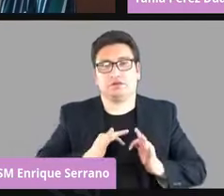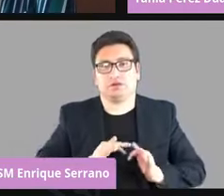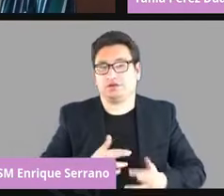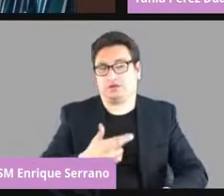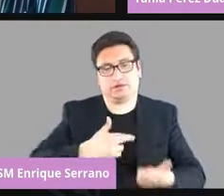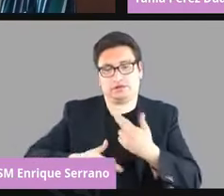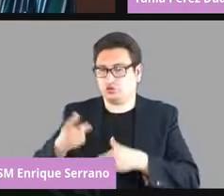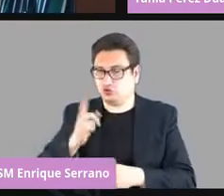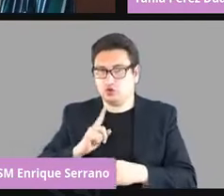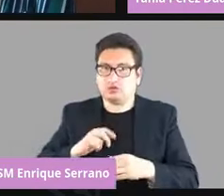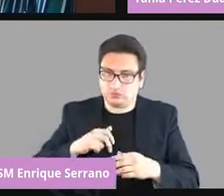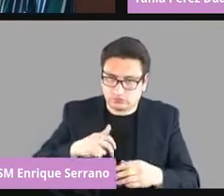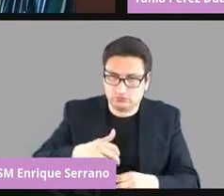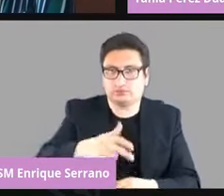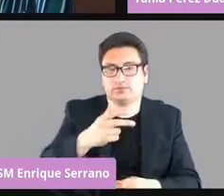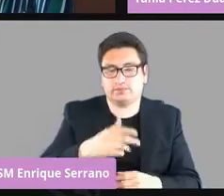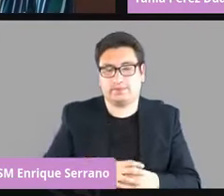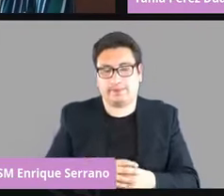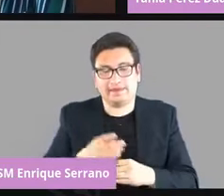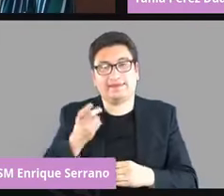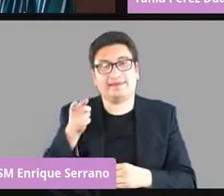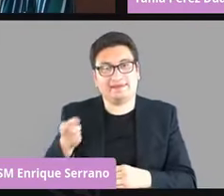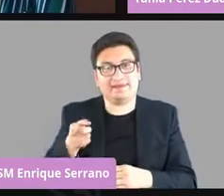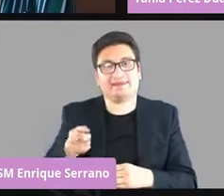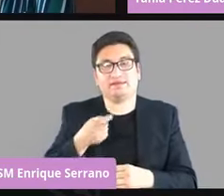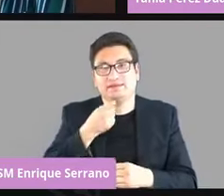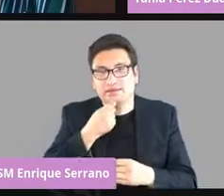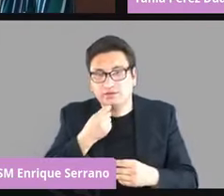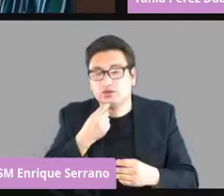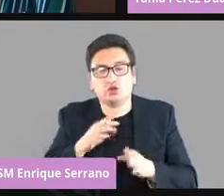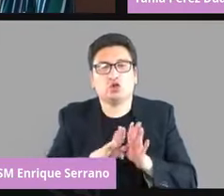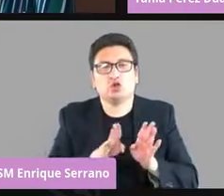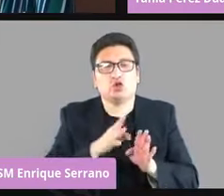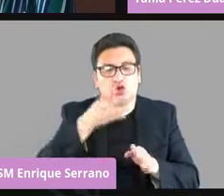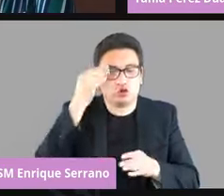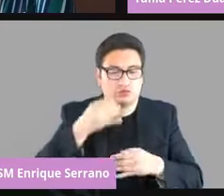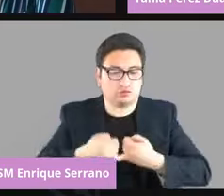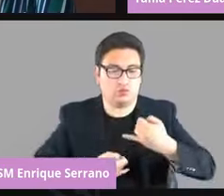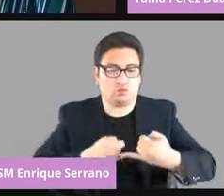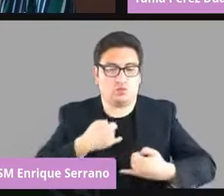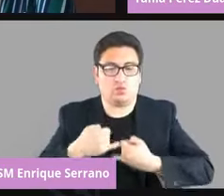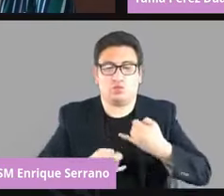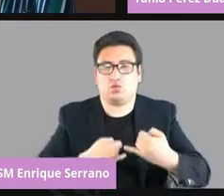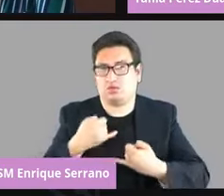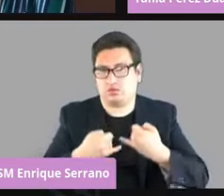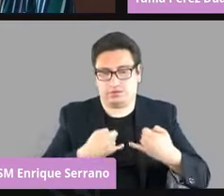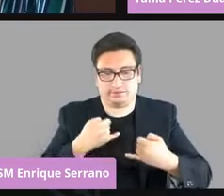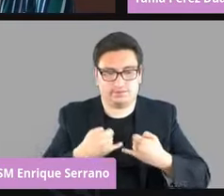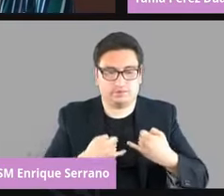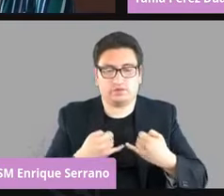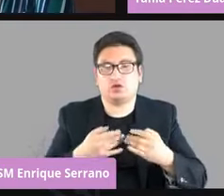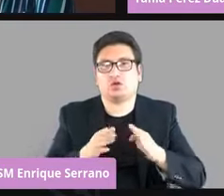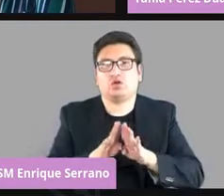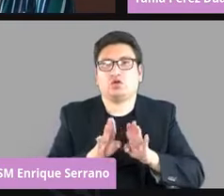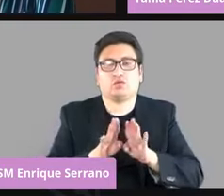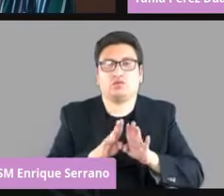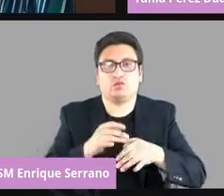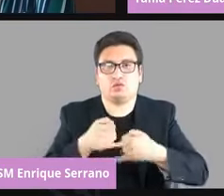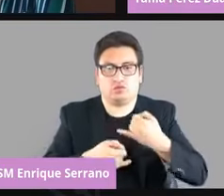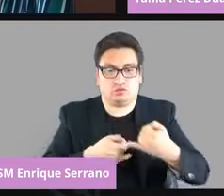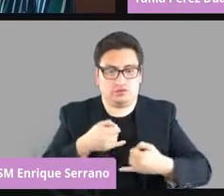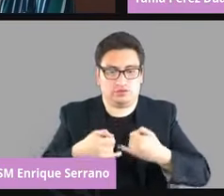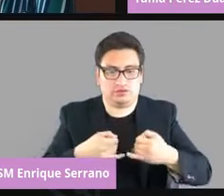regresarme, y el puede hacerlo a través de juegos, desde estos juegos de, ¿cómo se